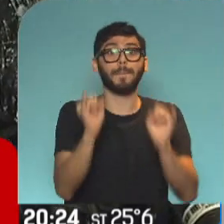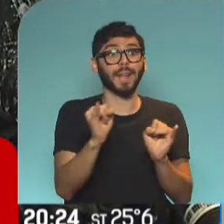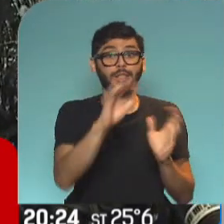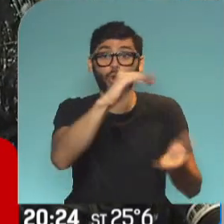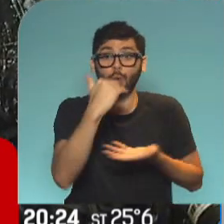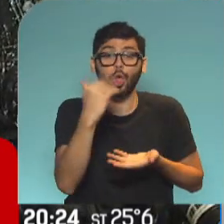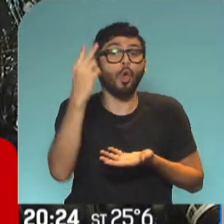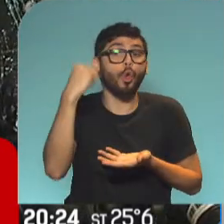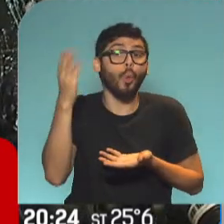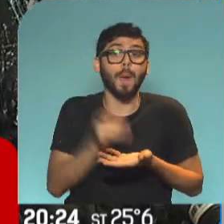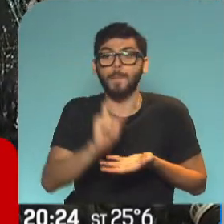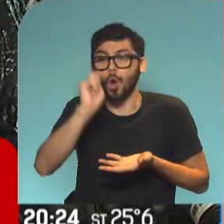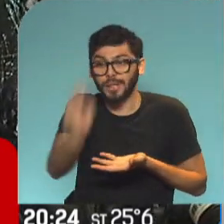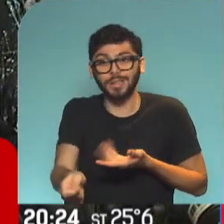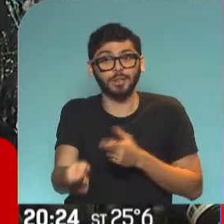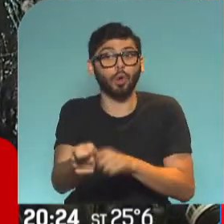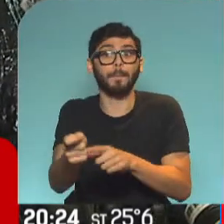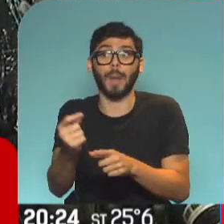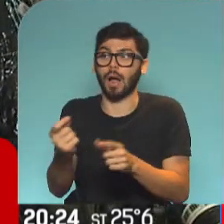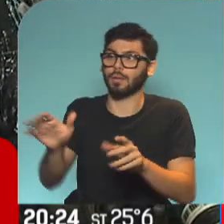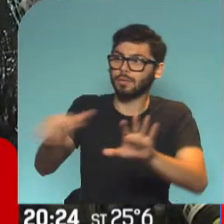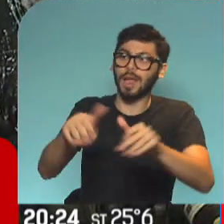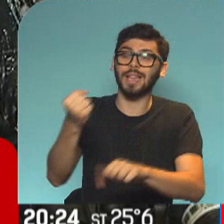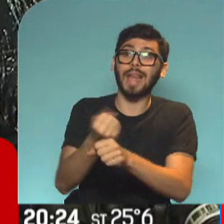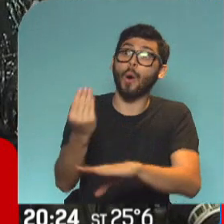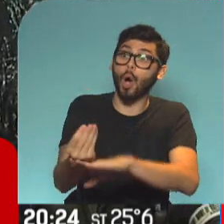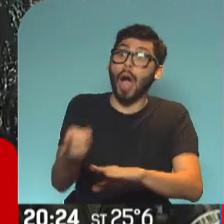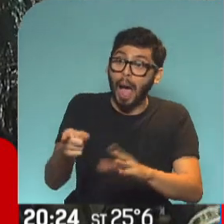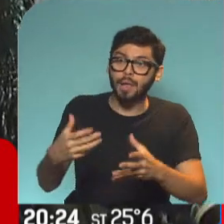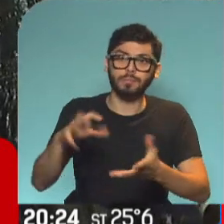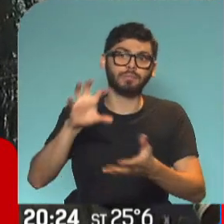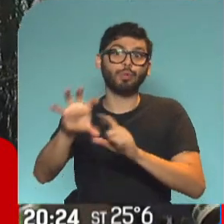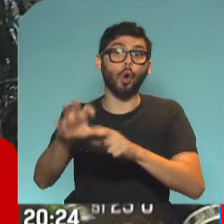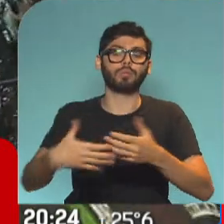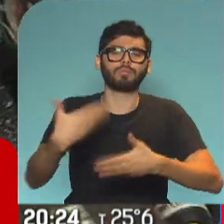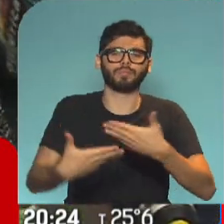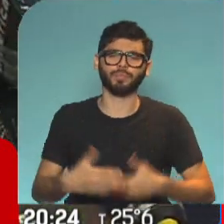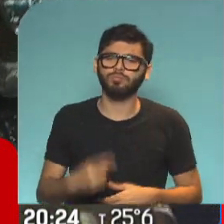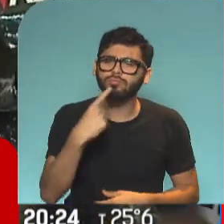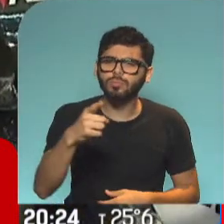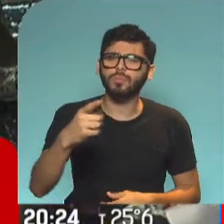histórico que nos va a ayudar justamente a generar empleo y a poner a la provincia de pie. Carlos, el gobernador habló